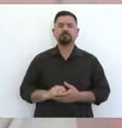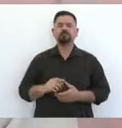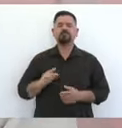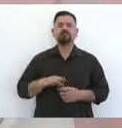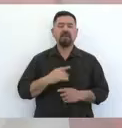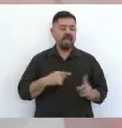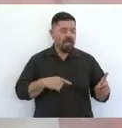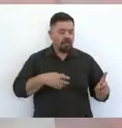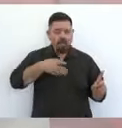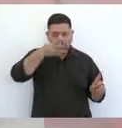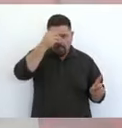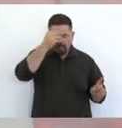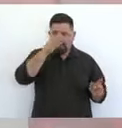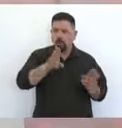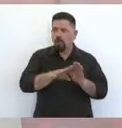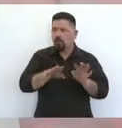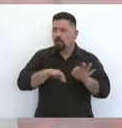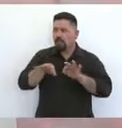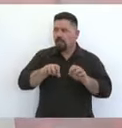trámites